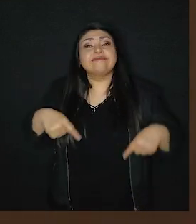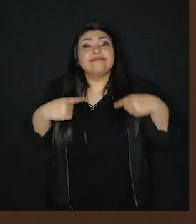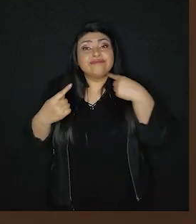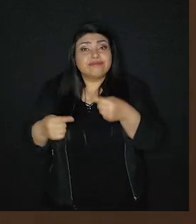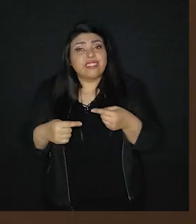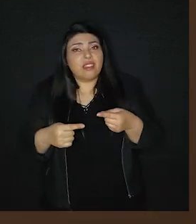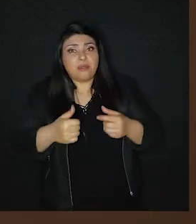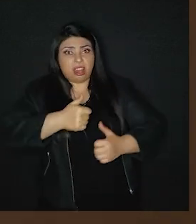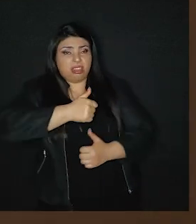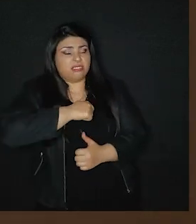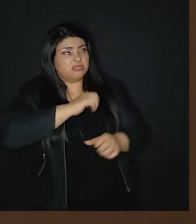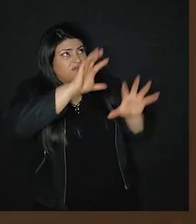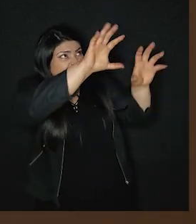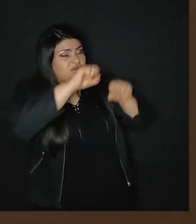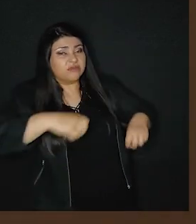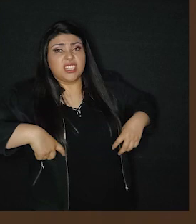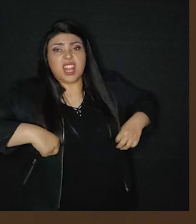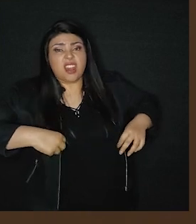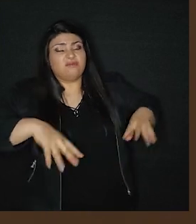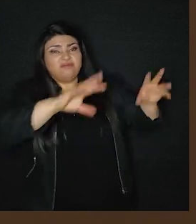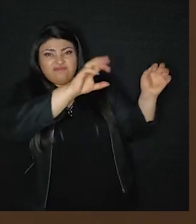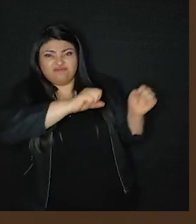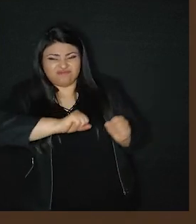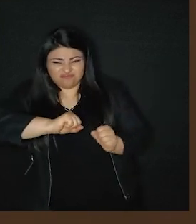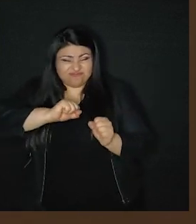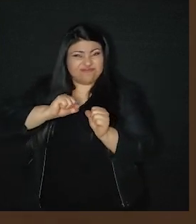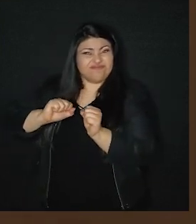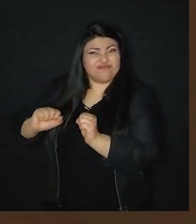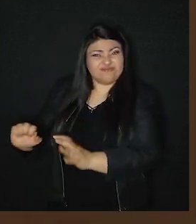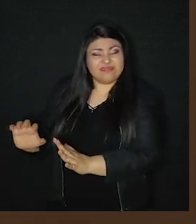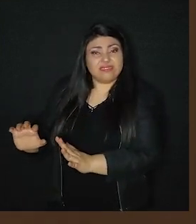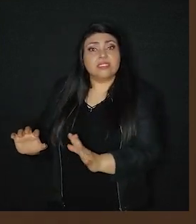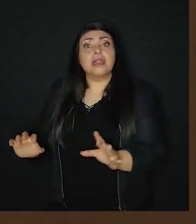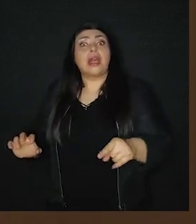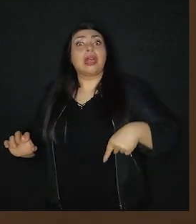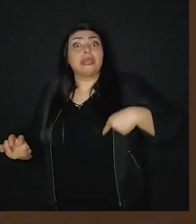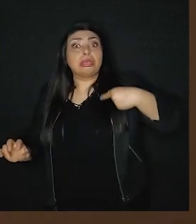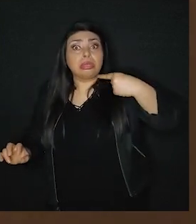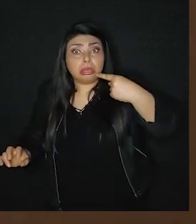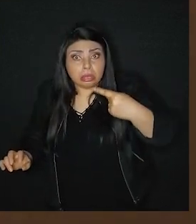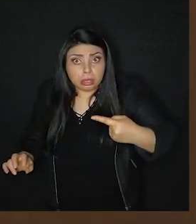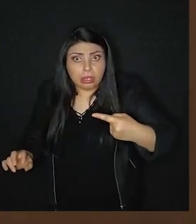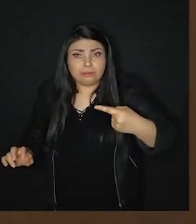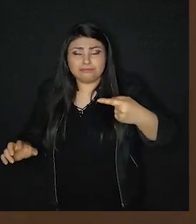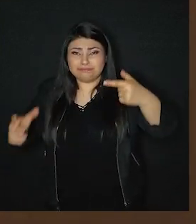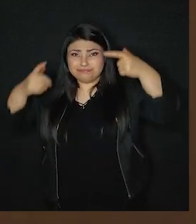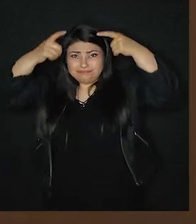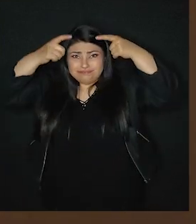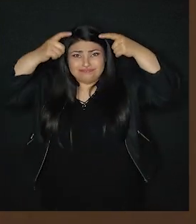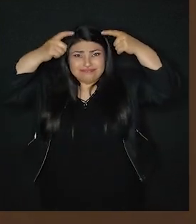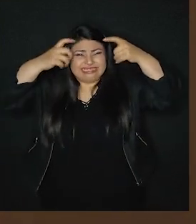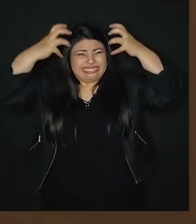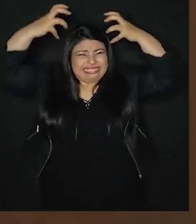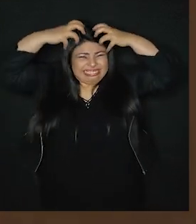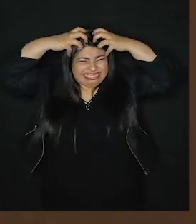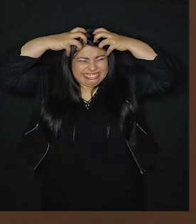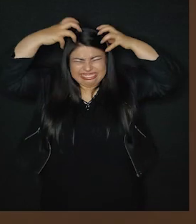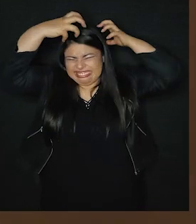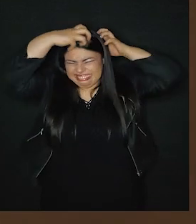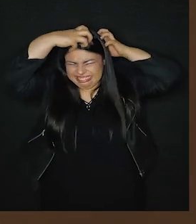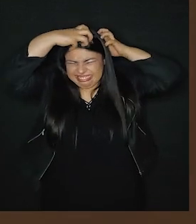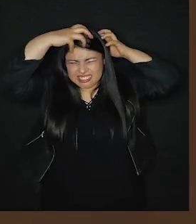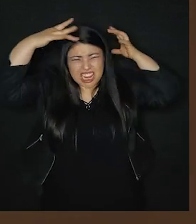sentados lo custodiaban ahí pusieron sobre su cabeza la acusación contra él que decía este es Jesús El rey de